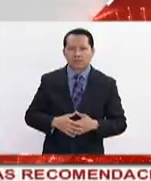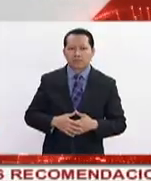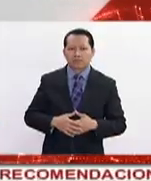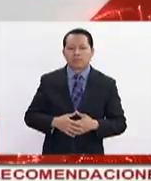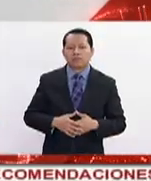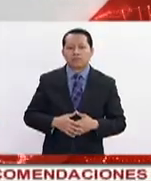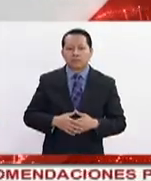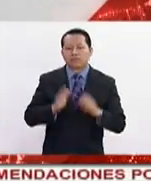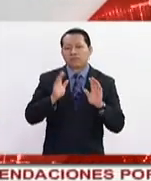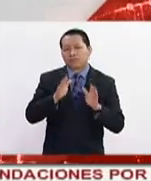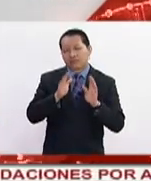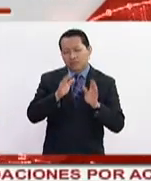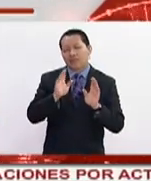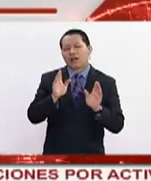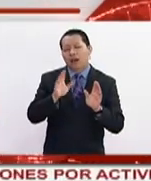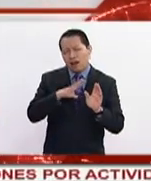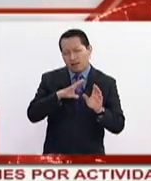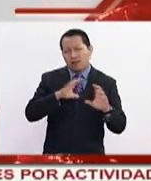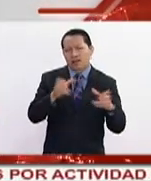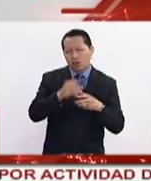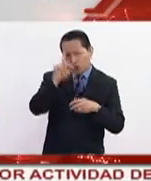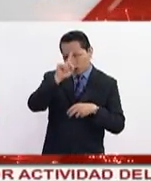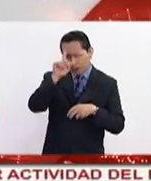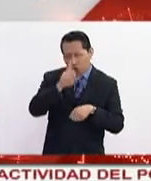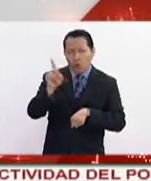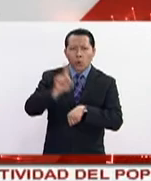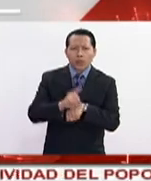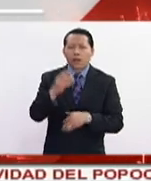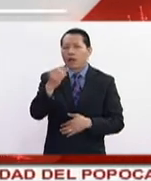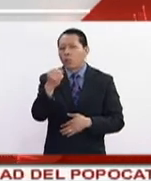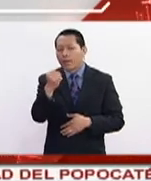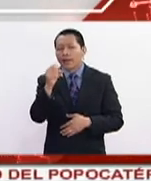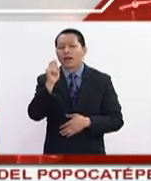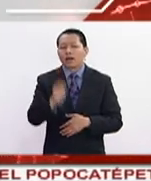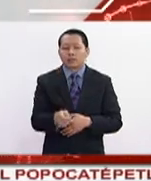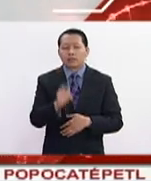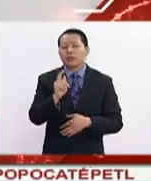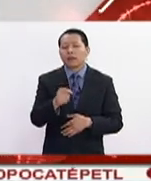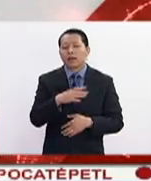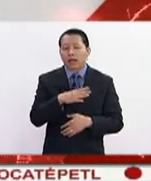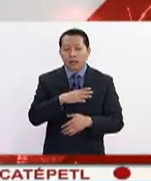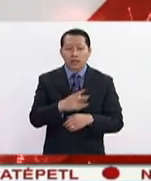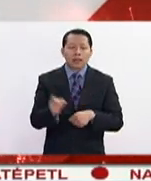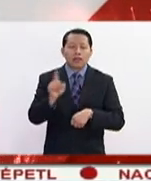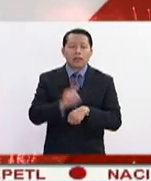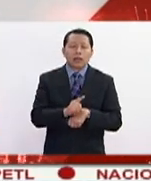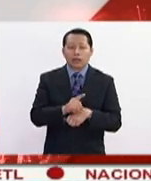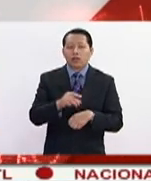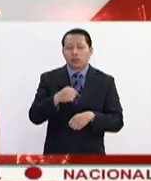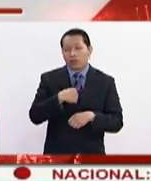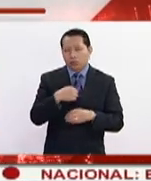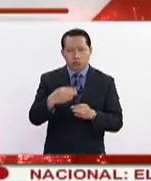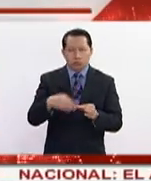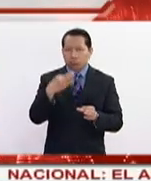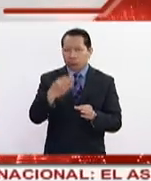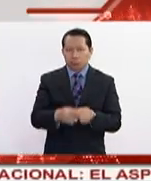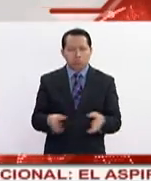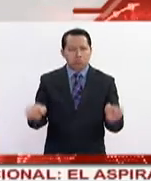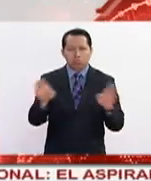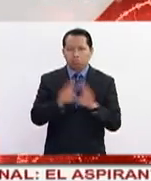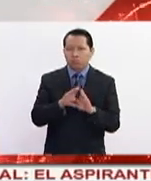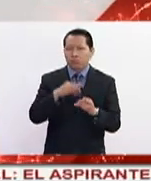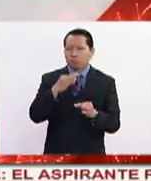Ya estaba convocado un consejo para el día 9, efectivamente es el día donde yo estoy cerrando ya